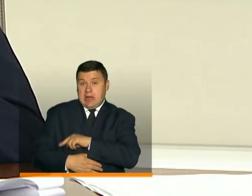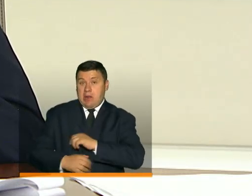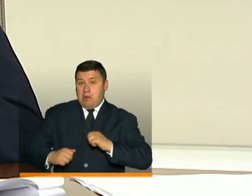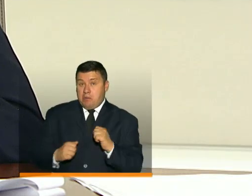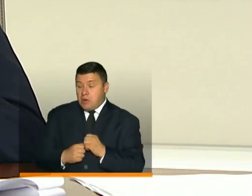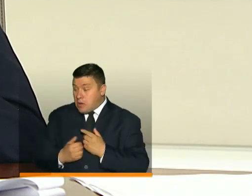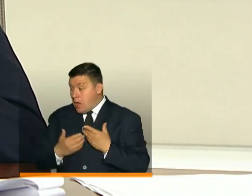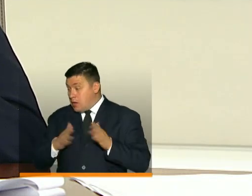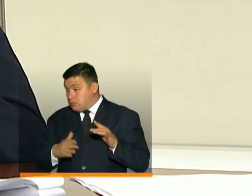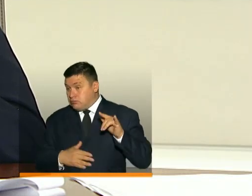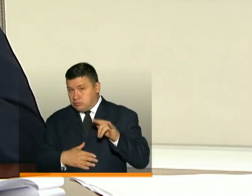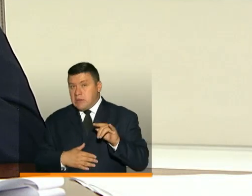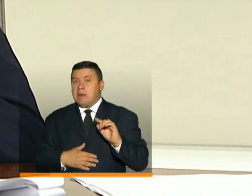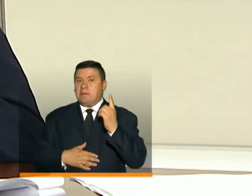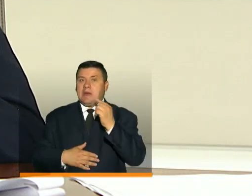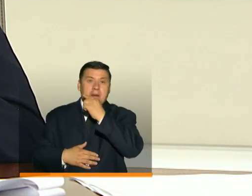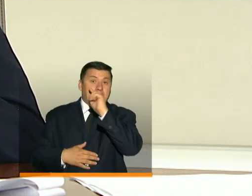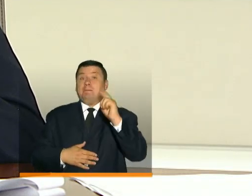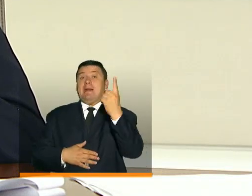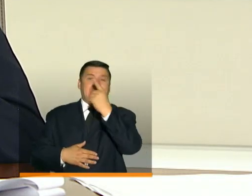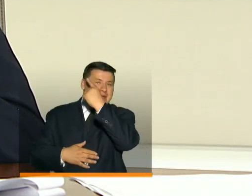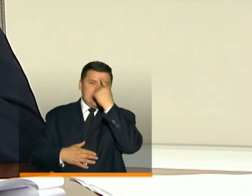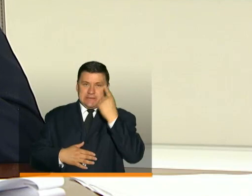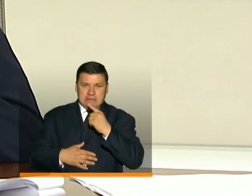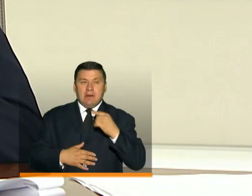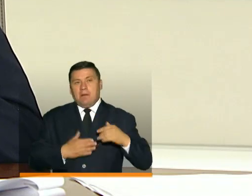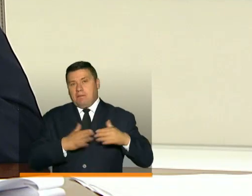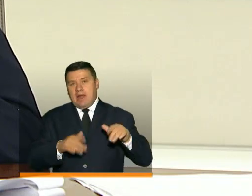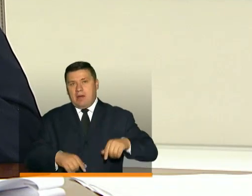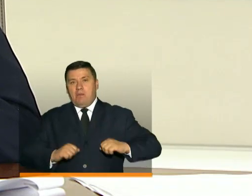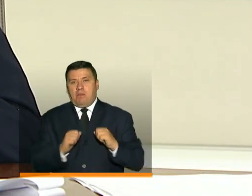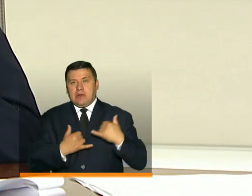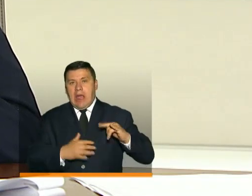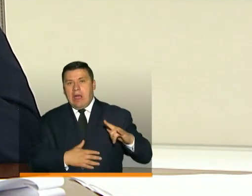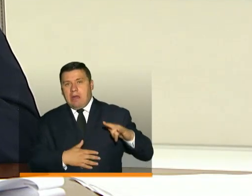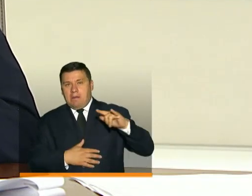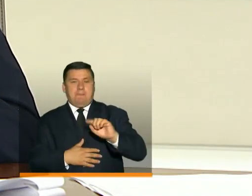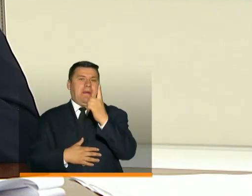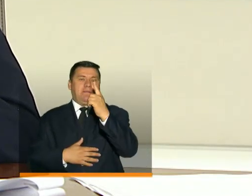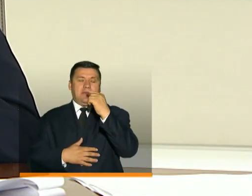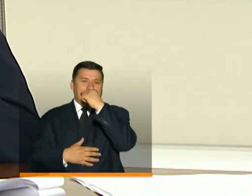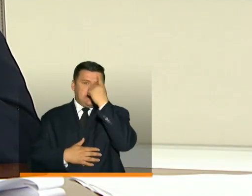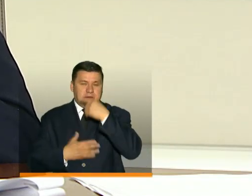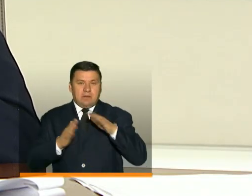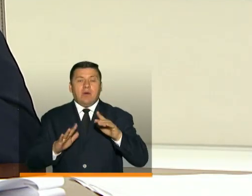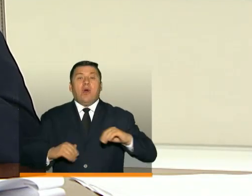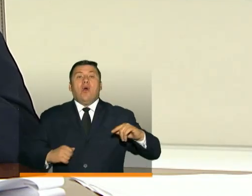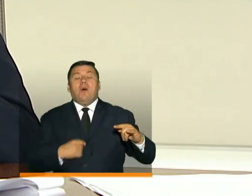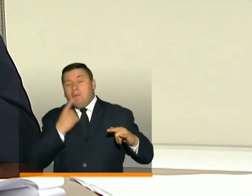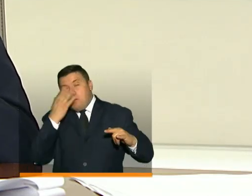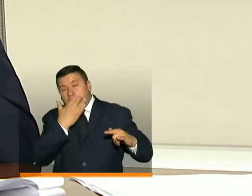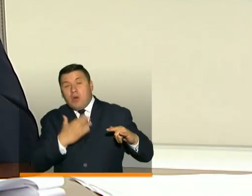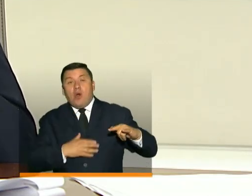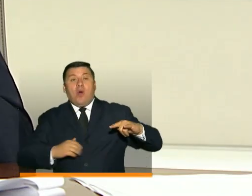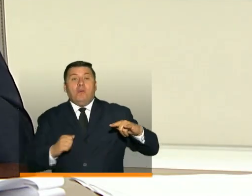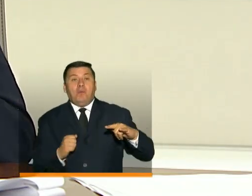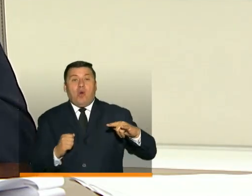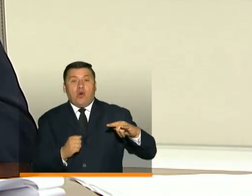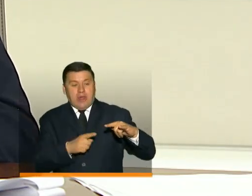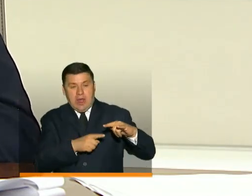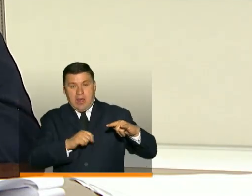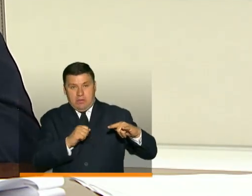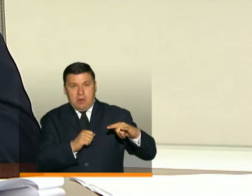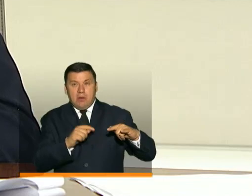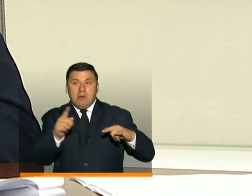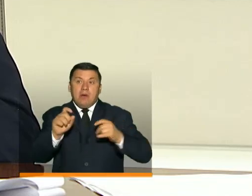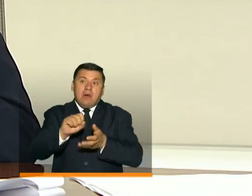Bogotá abrir el 1 de septiembre una primera ruta de prueba entre Bogotá y una ciudad que tenga ya